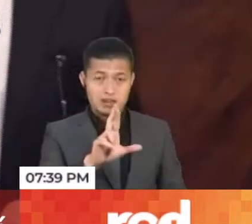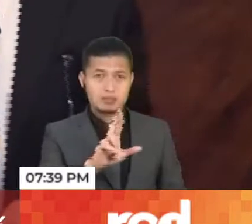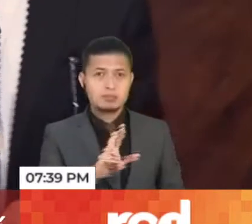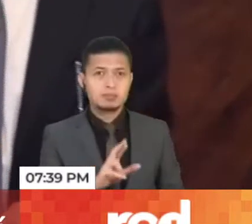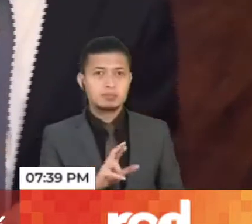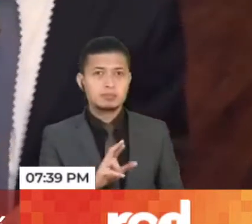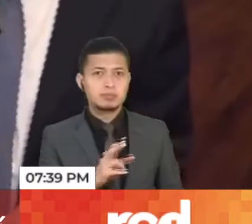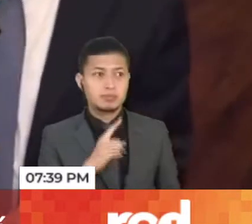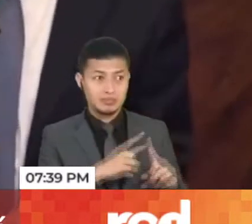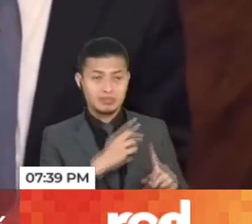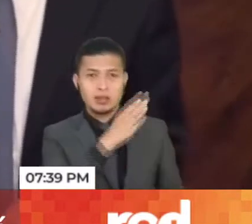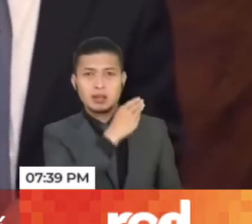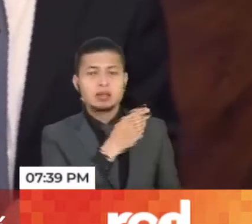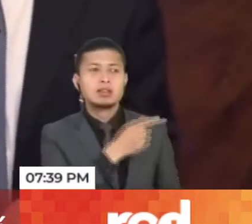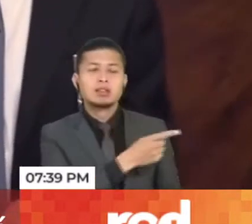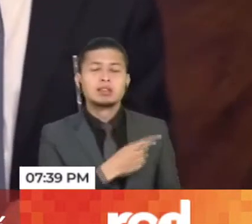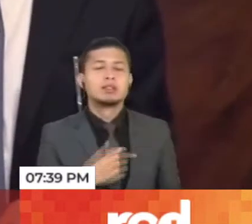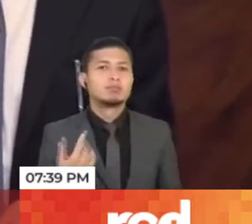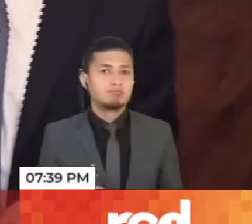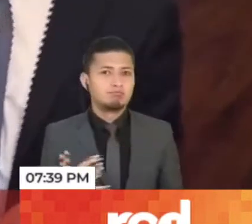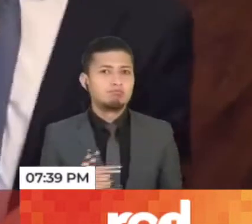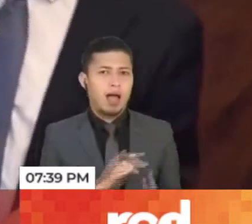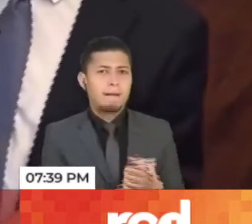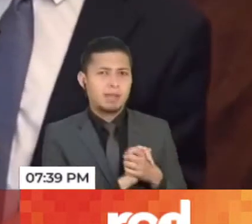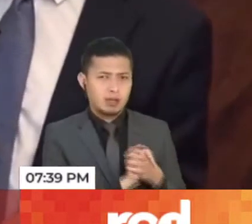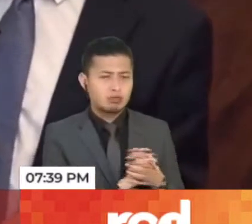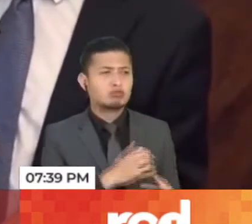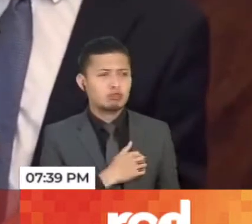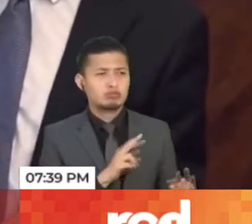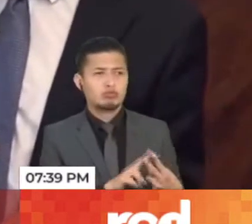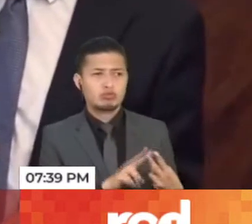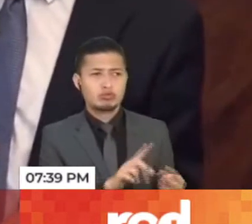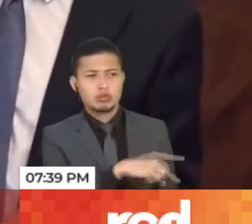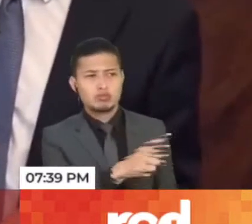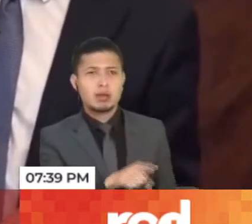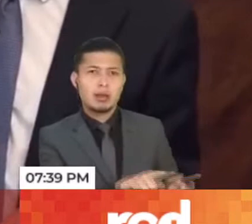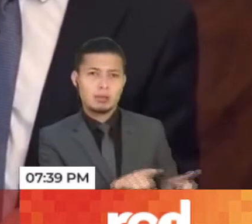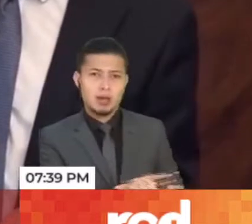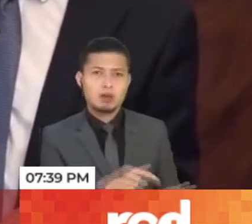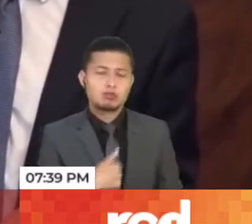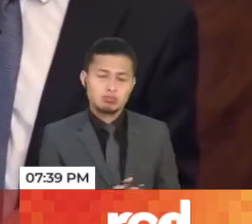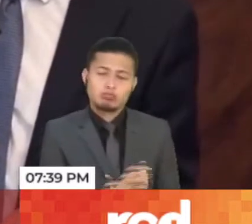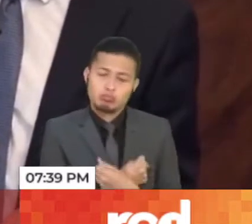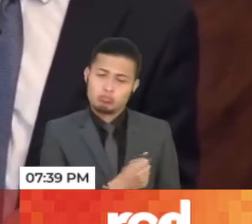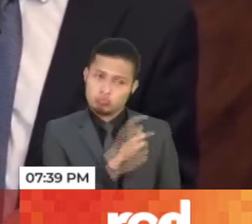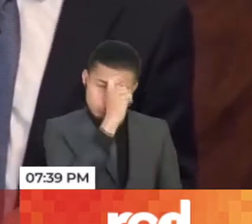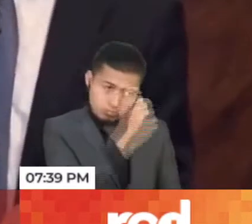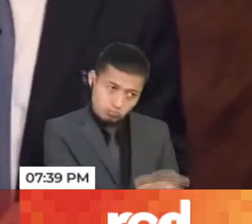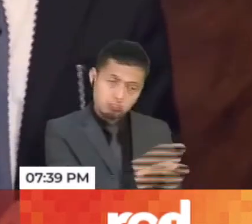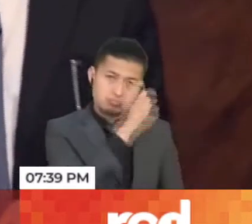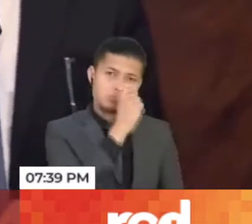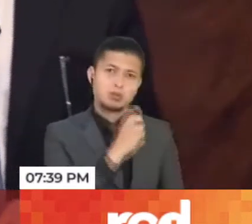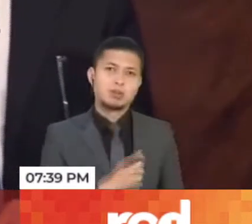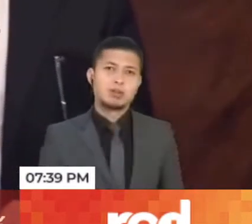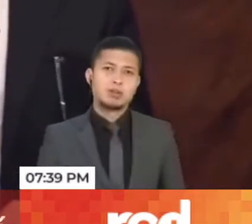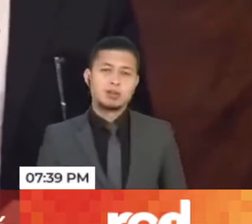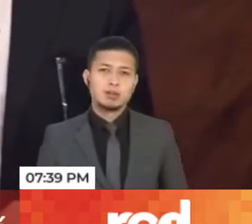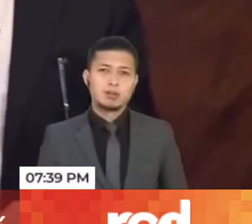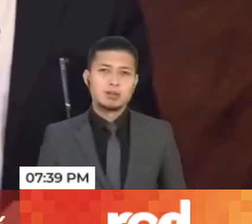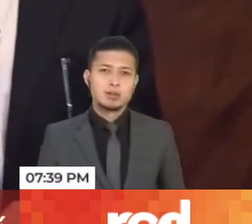y amigos conozco a su hermano a quien también quiero y admiro y